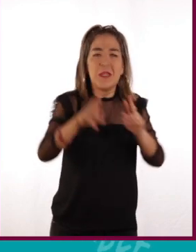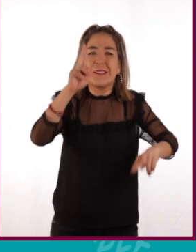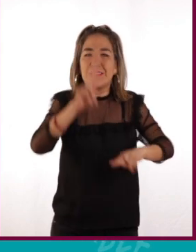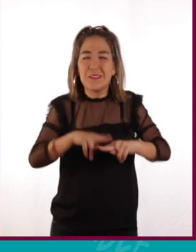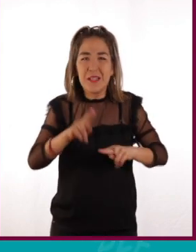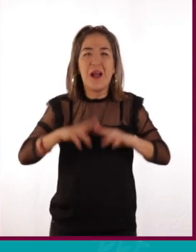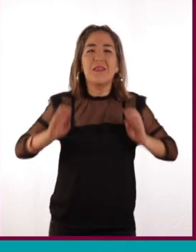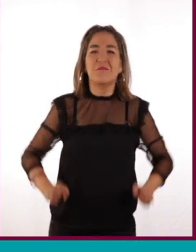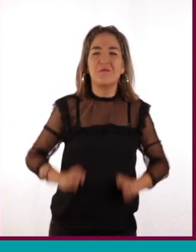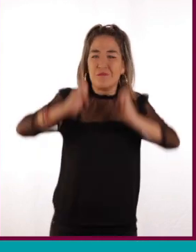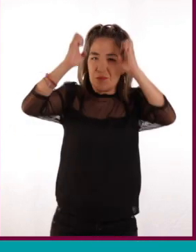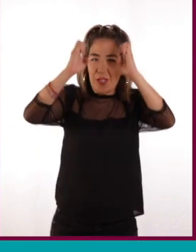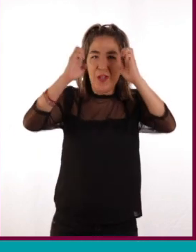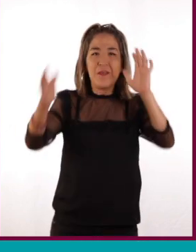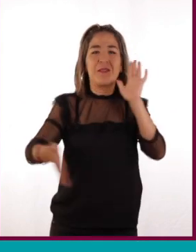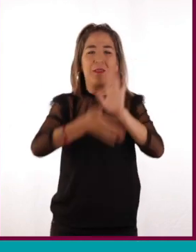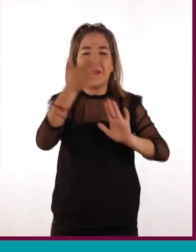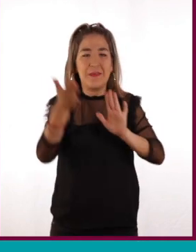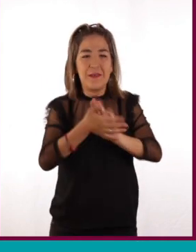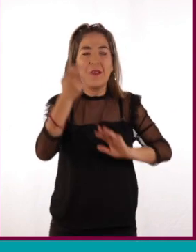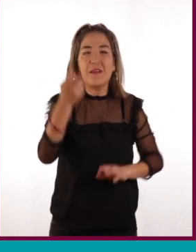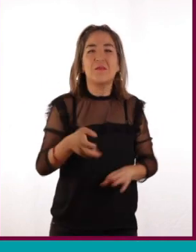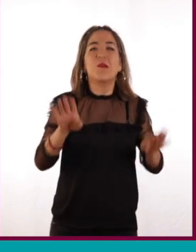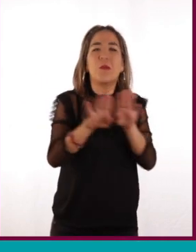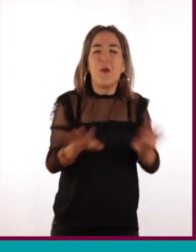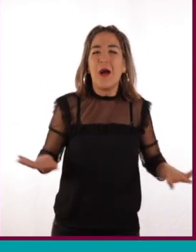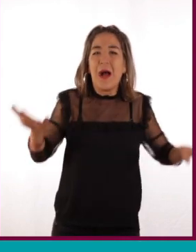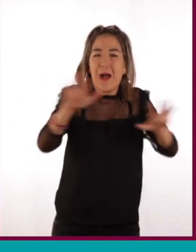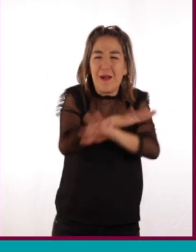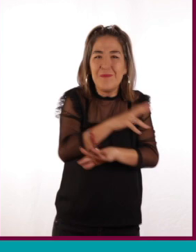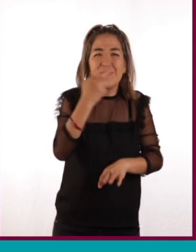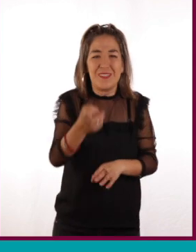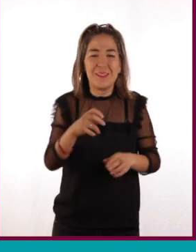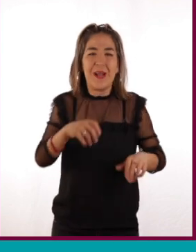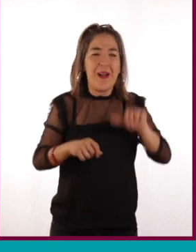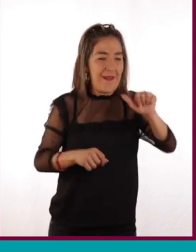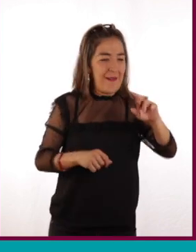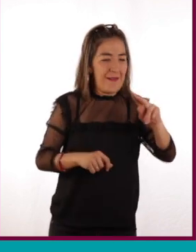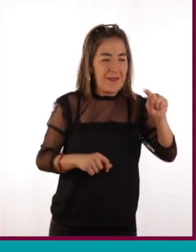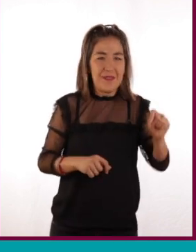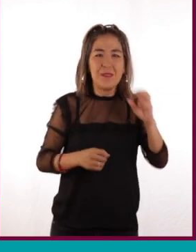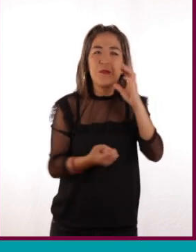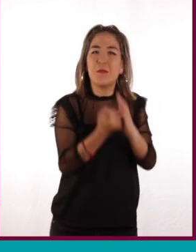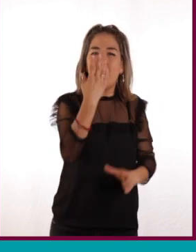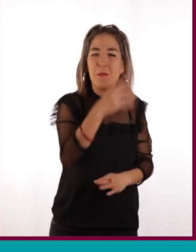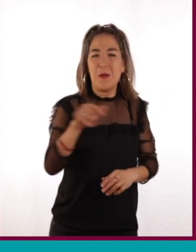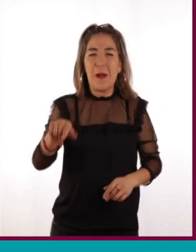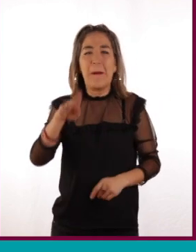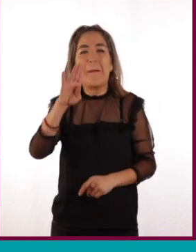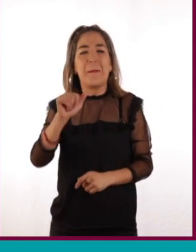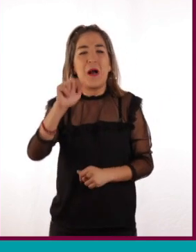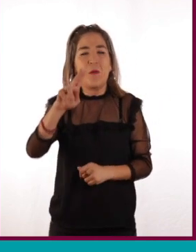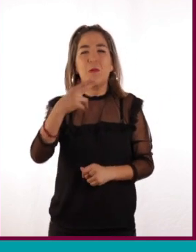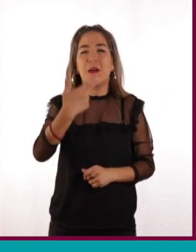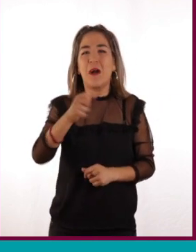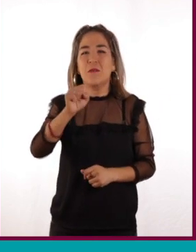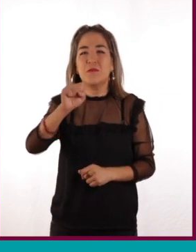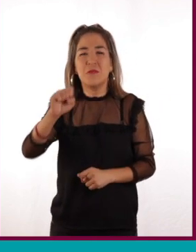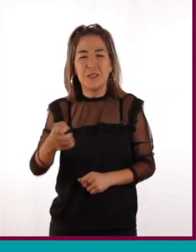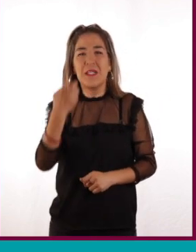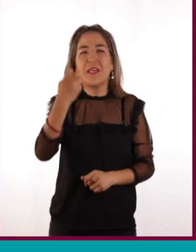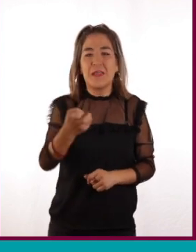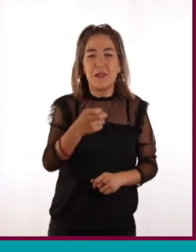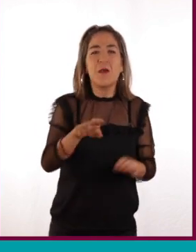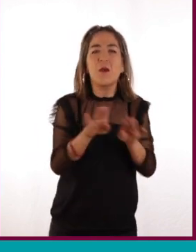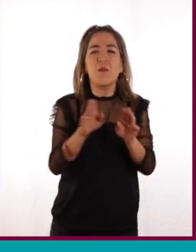de sus muebles, edificios o en su tipografía. Parece un cambio radical entre el Art Nouveau y la Bauhaus y, sin